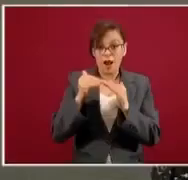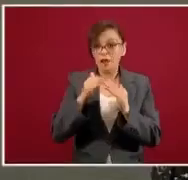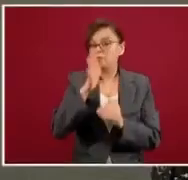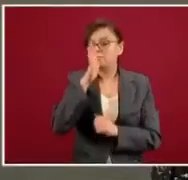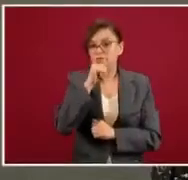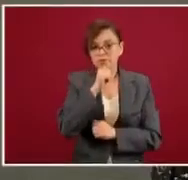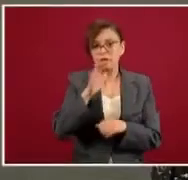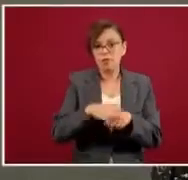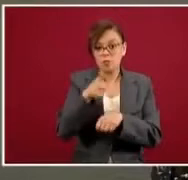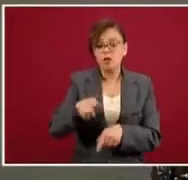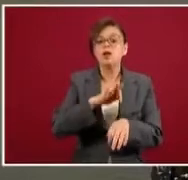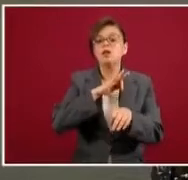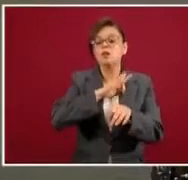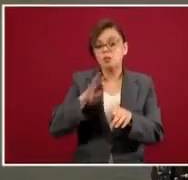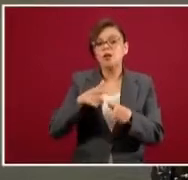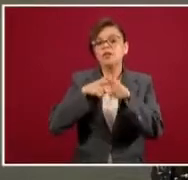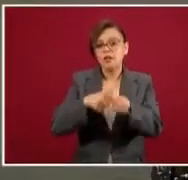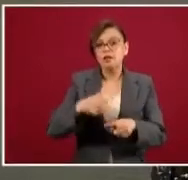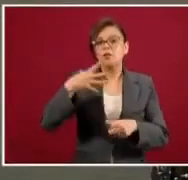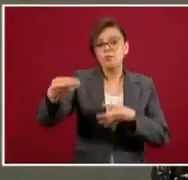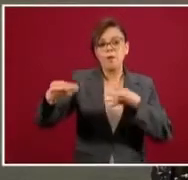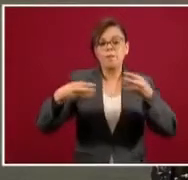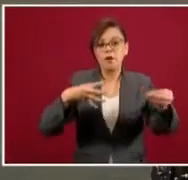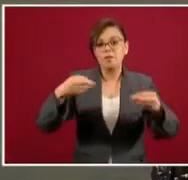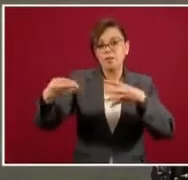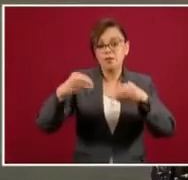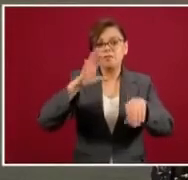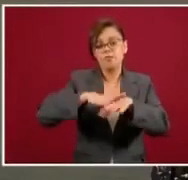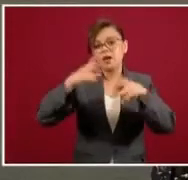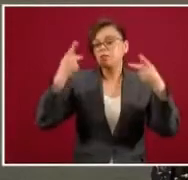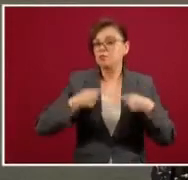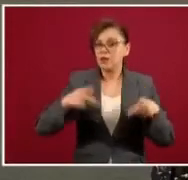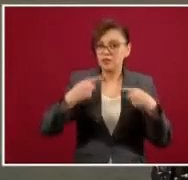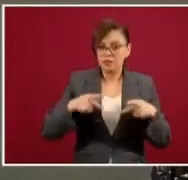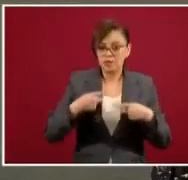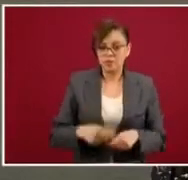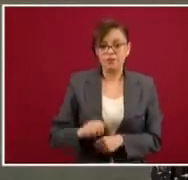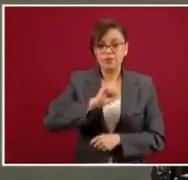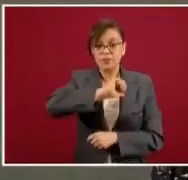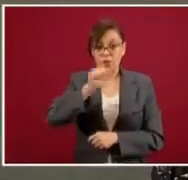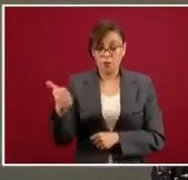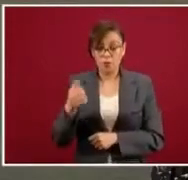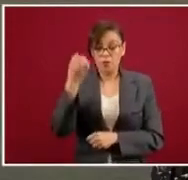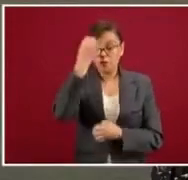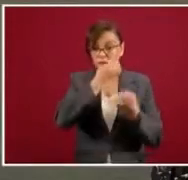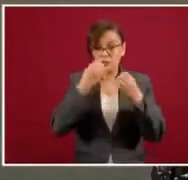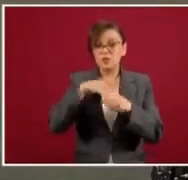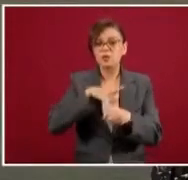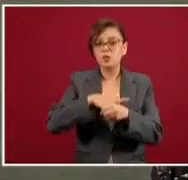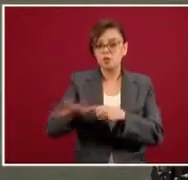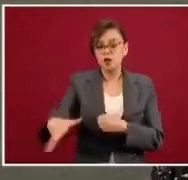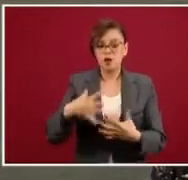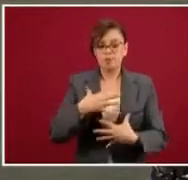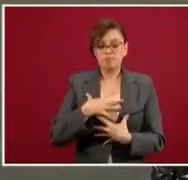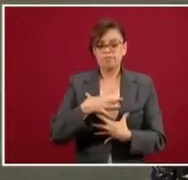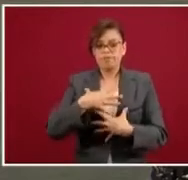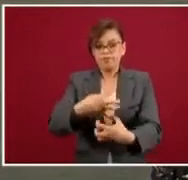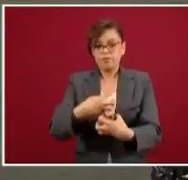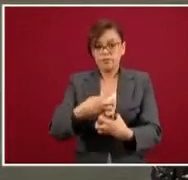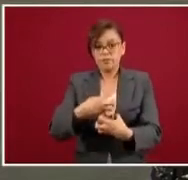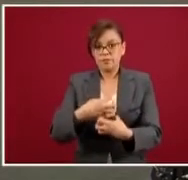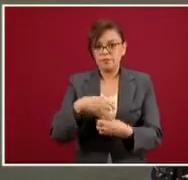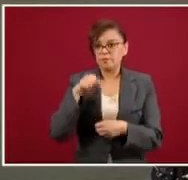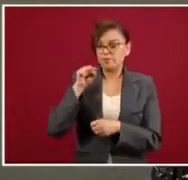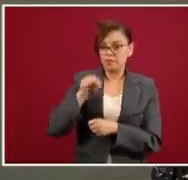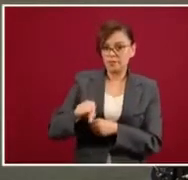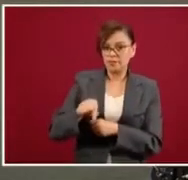contagiando. Otros estudios, como pueden ser la radiografía del tórax, la tomografía computada, dependen